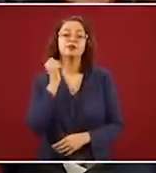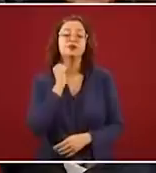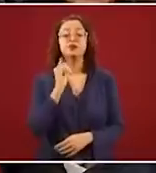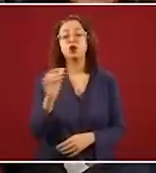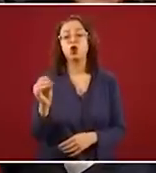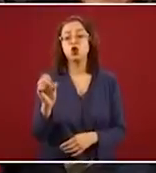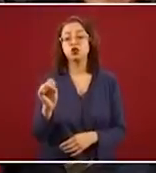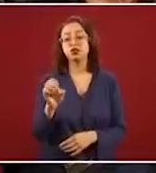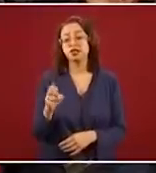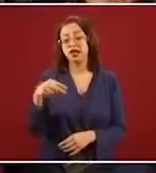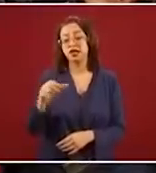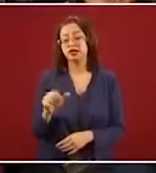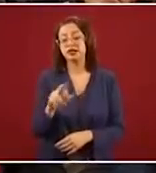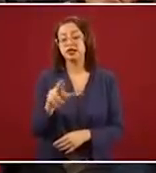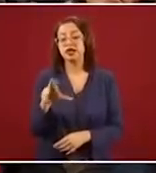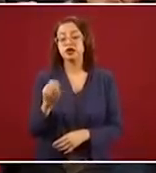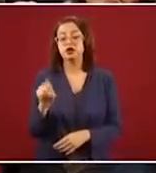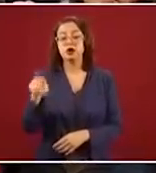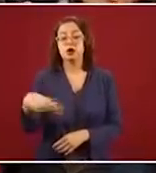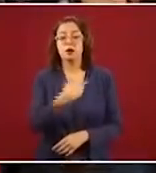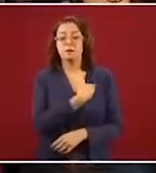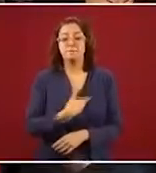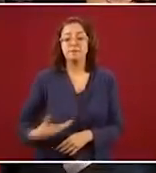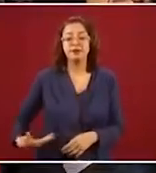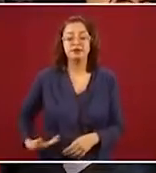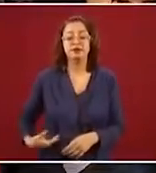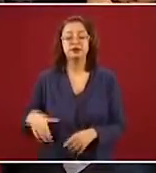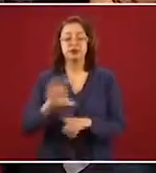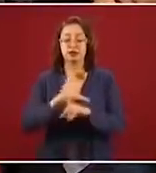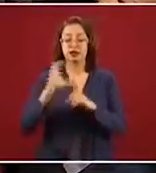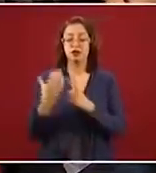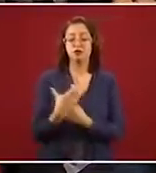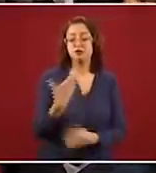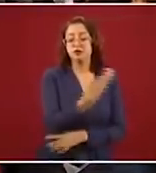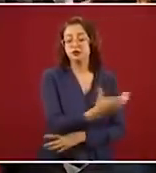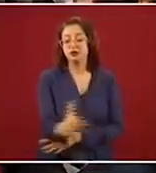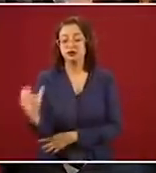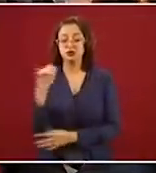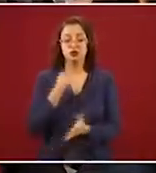Céspedes, presidente de la Comisión de Agricultura,